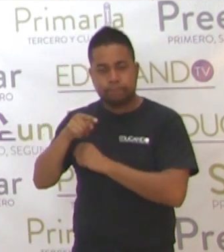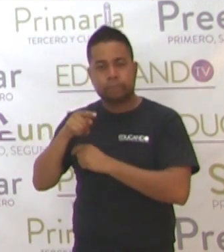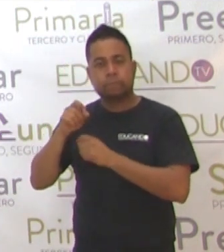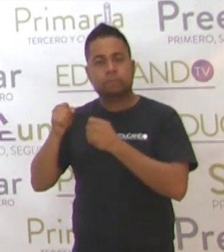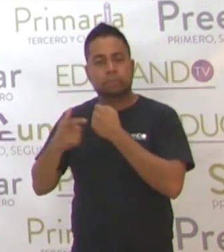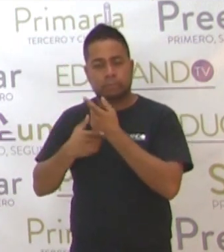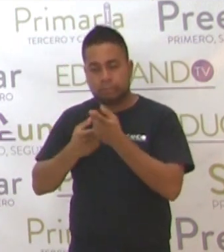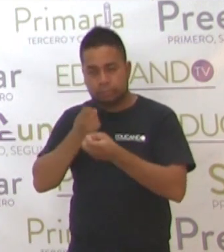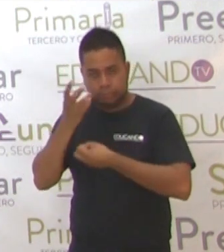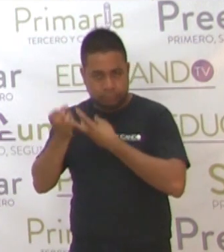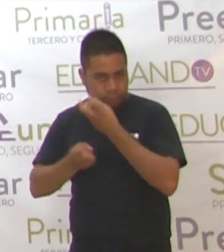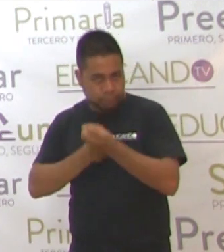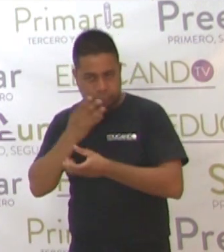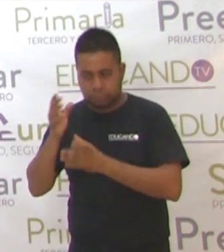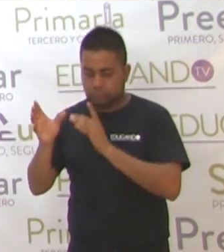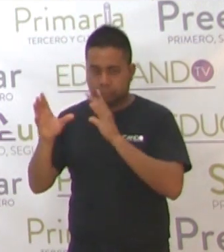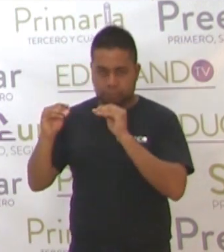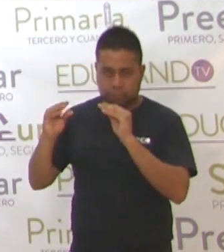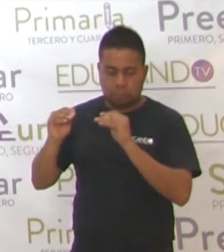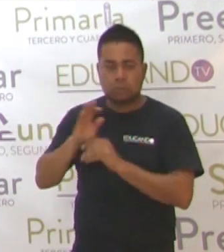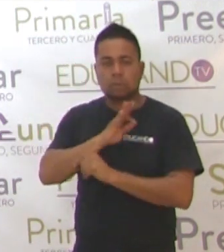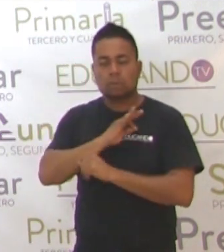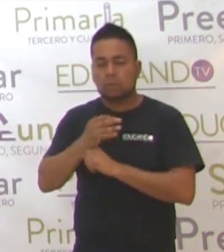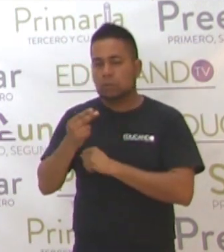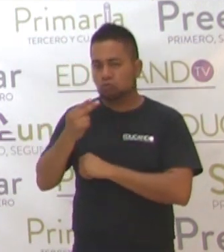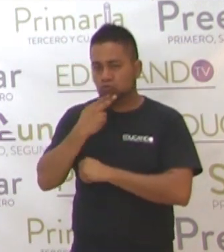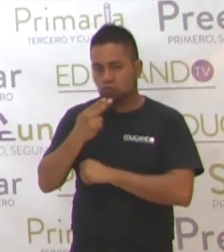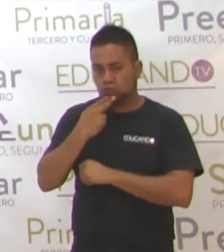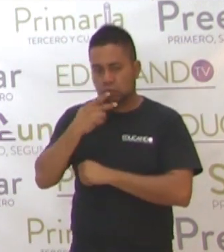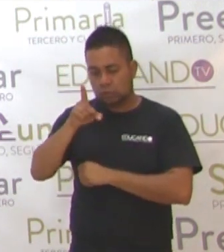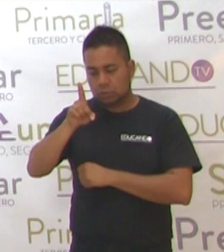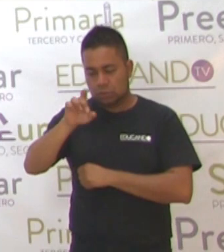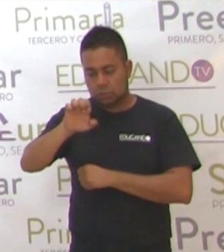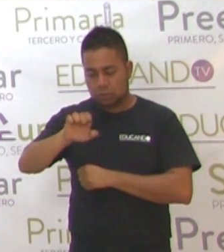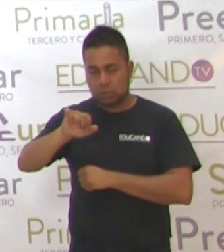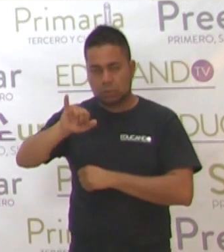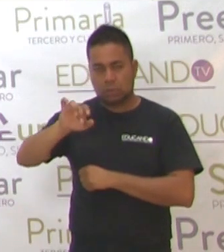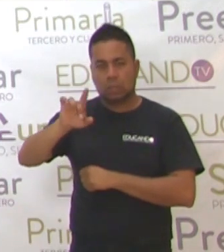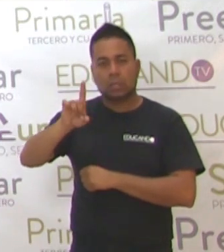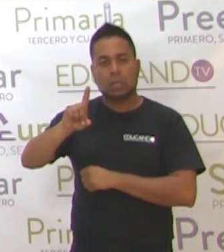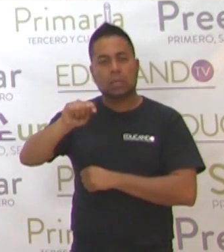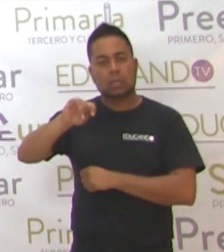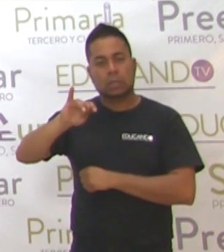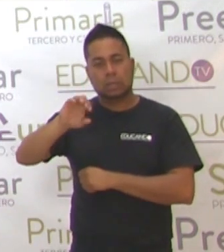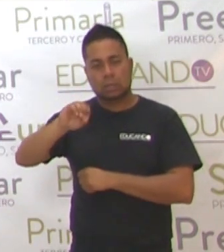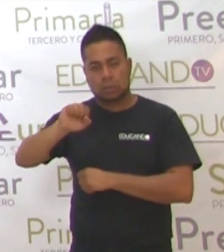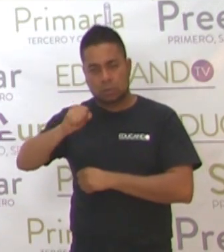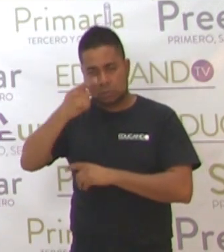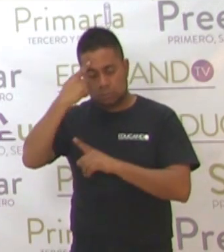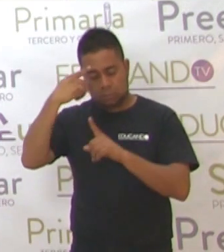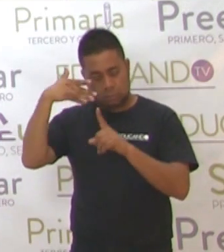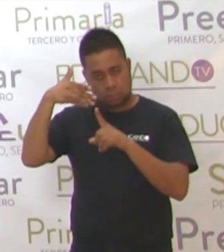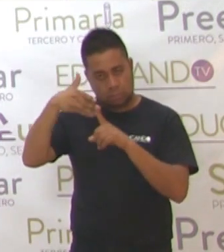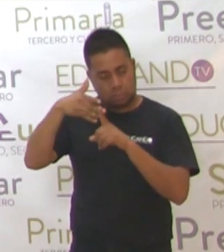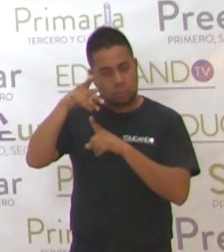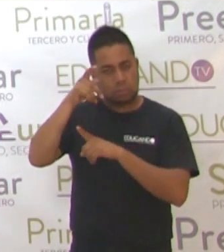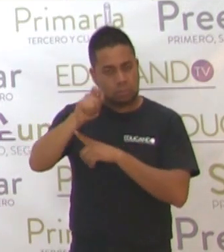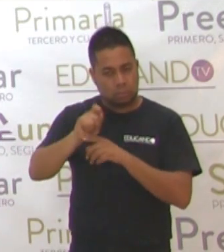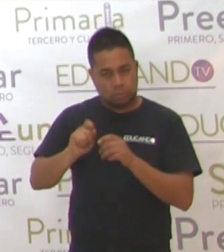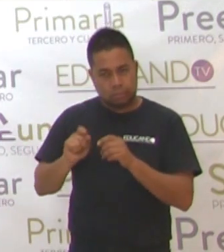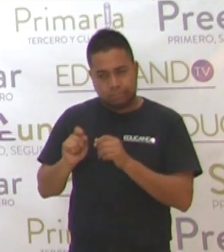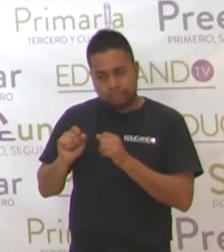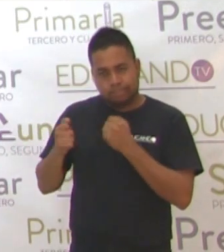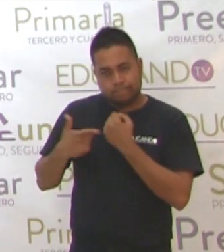fluida se pueden utilizar de ícticos para hacer referencia a algo de la